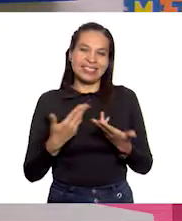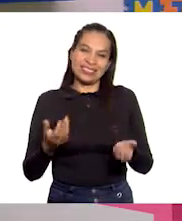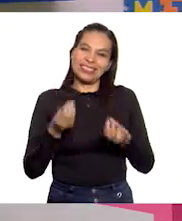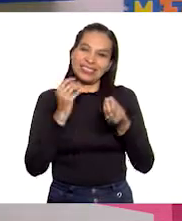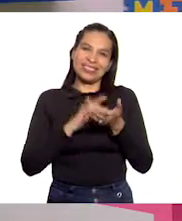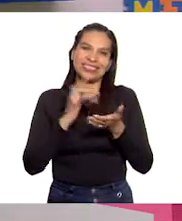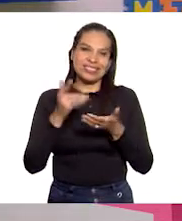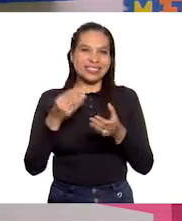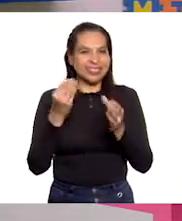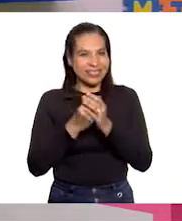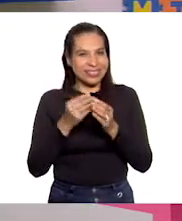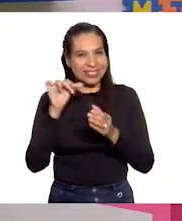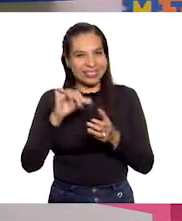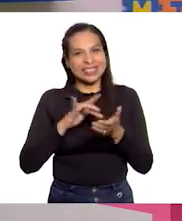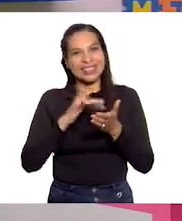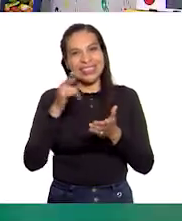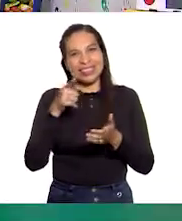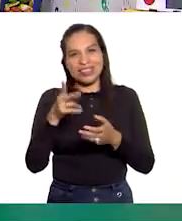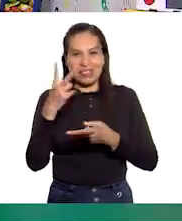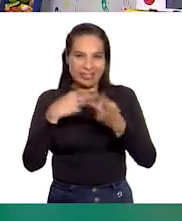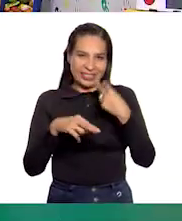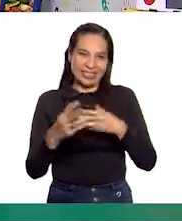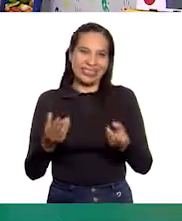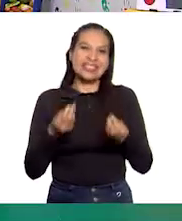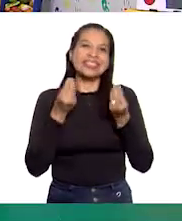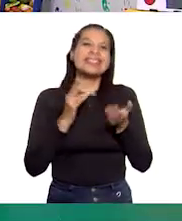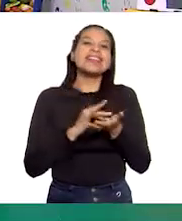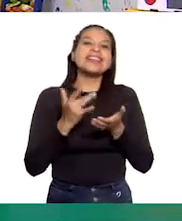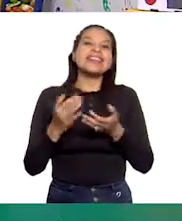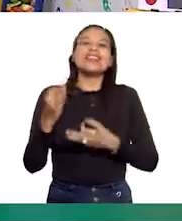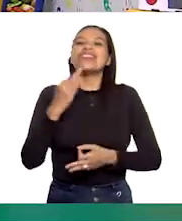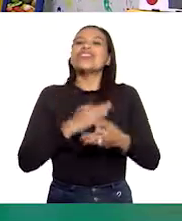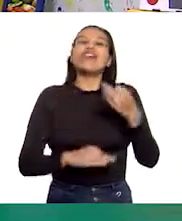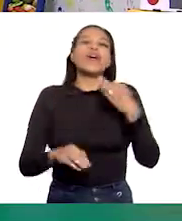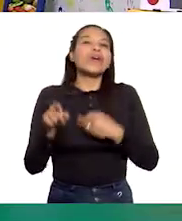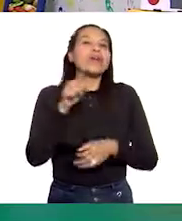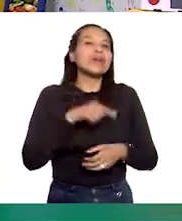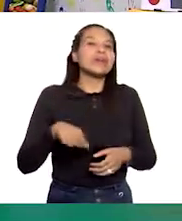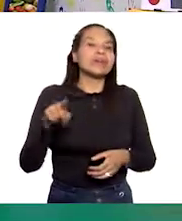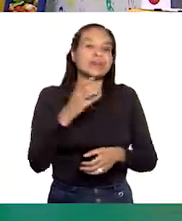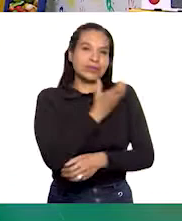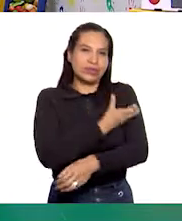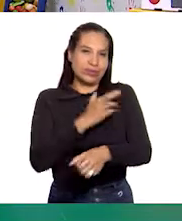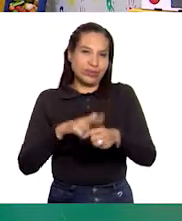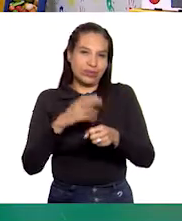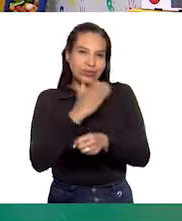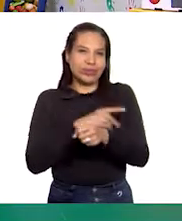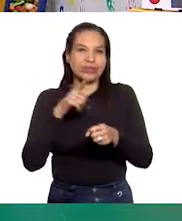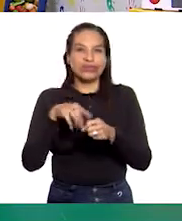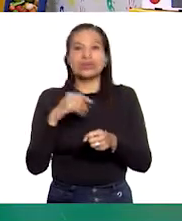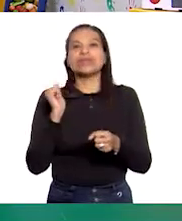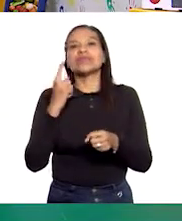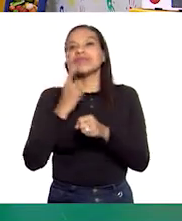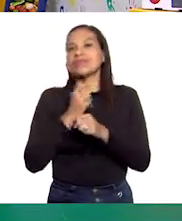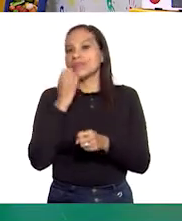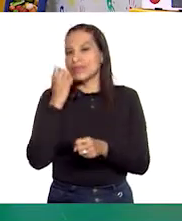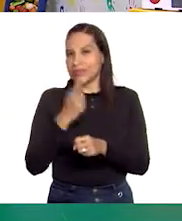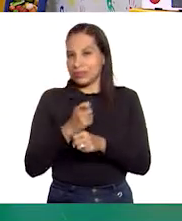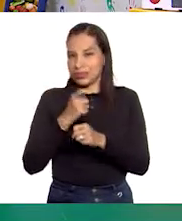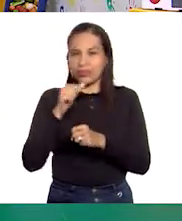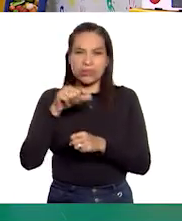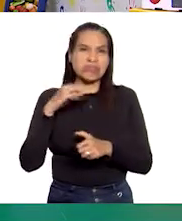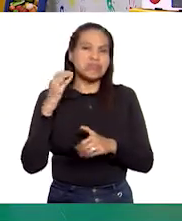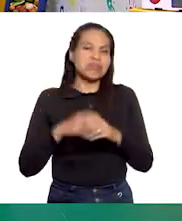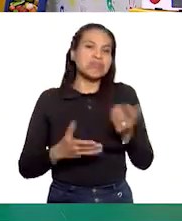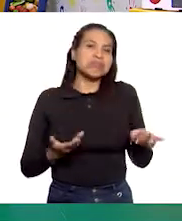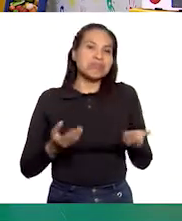muchas gracias por la clase. Gracias a ti por estar. Y muchísimas gracias a todos ustedes, compañeras y compañeros del primer grado de primaria. Por hoy